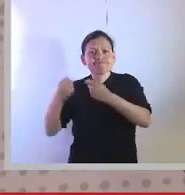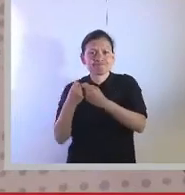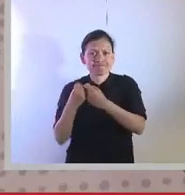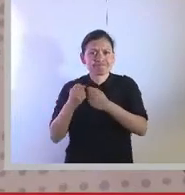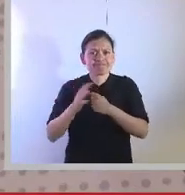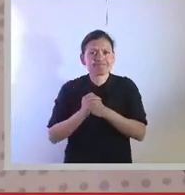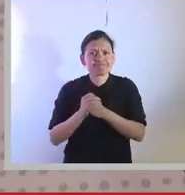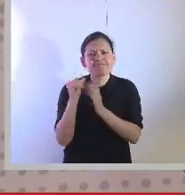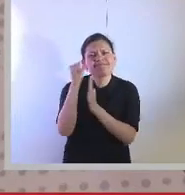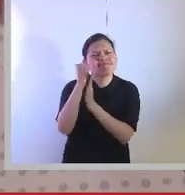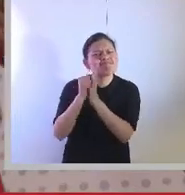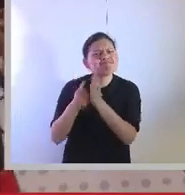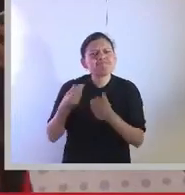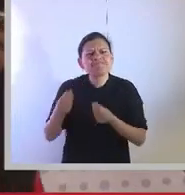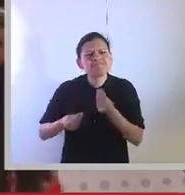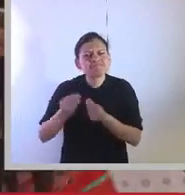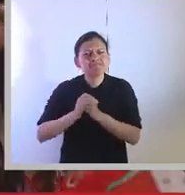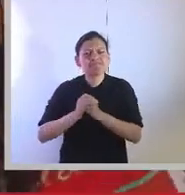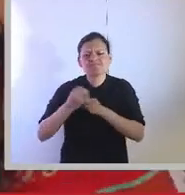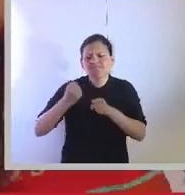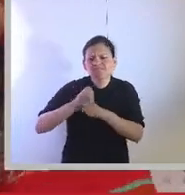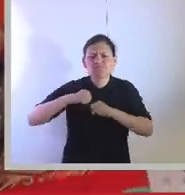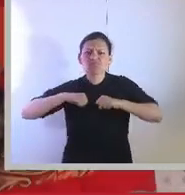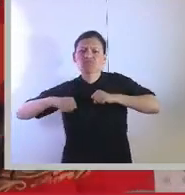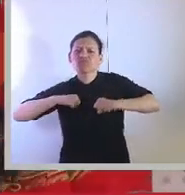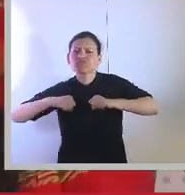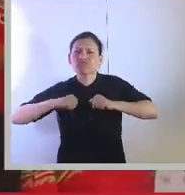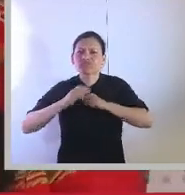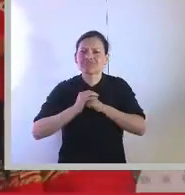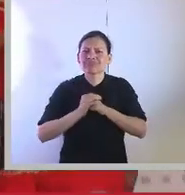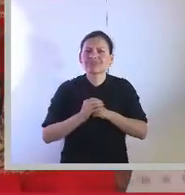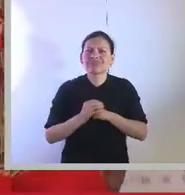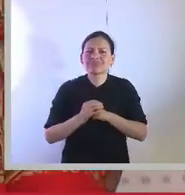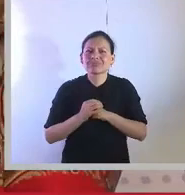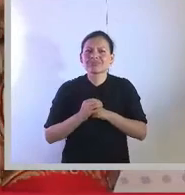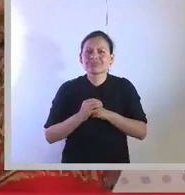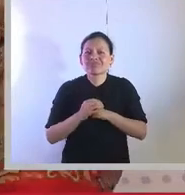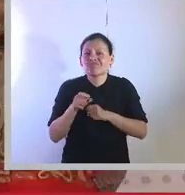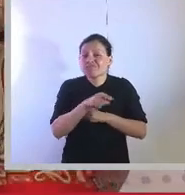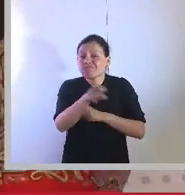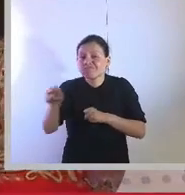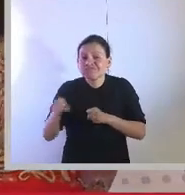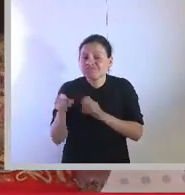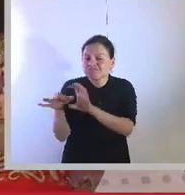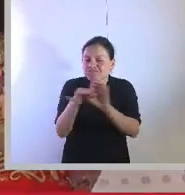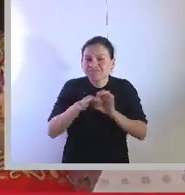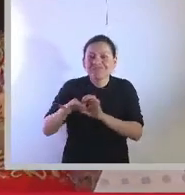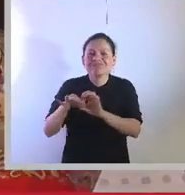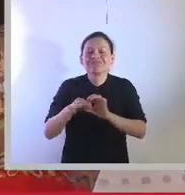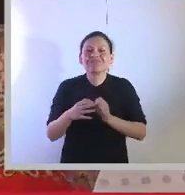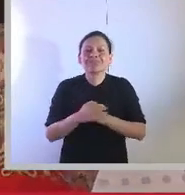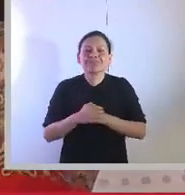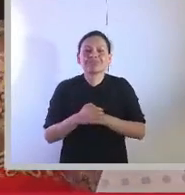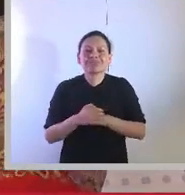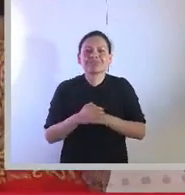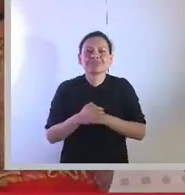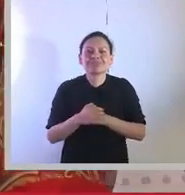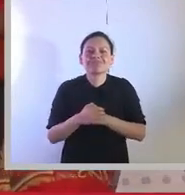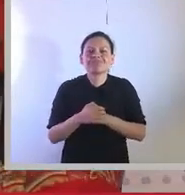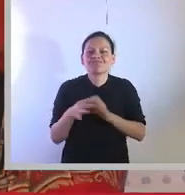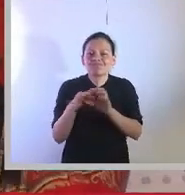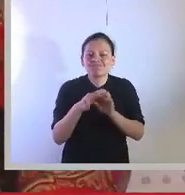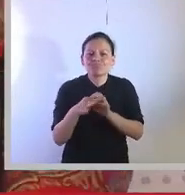regional, donde estamos trabajando para, junto con ustedes, encontrar enfrentar